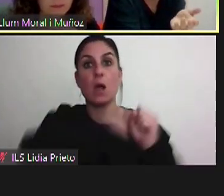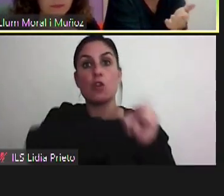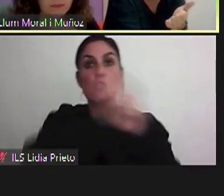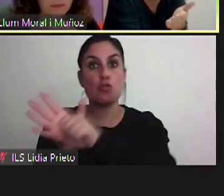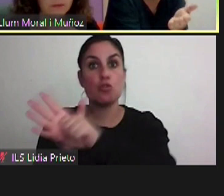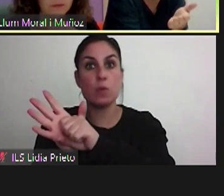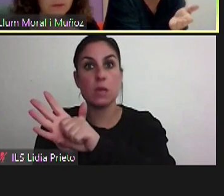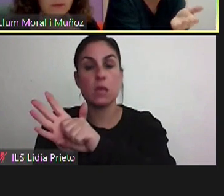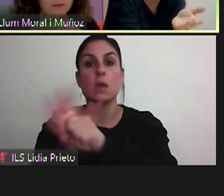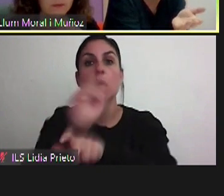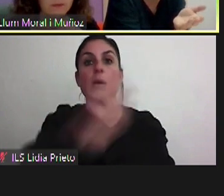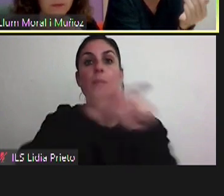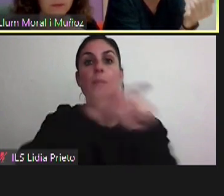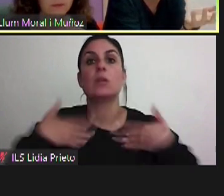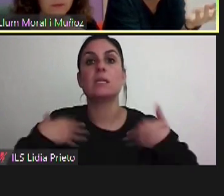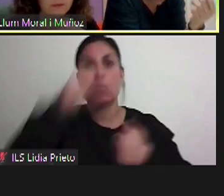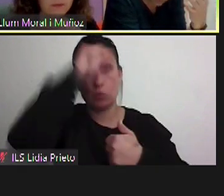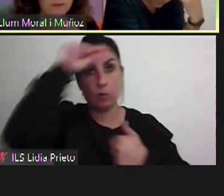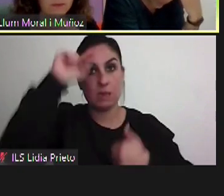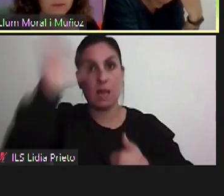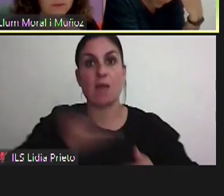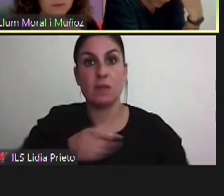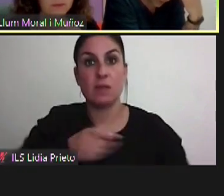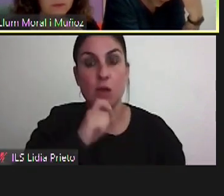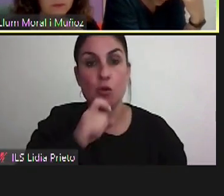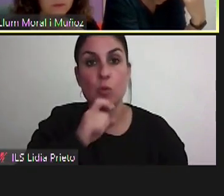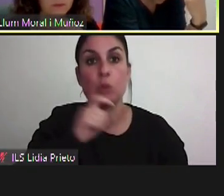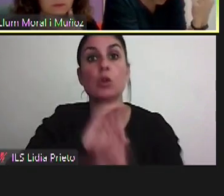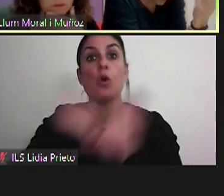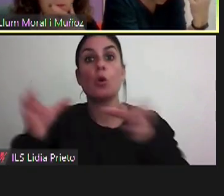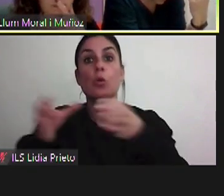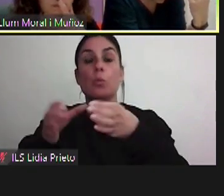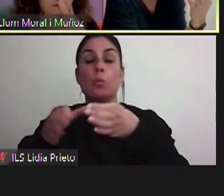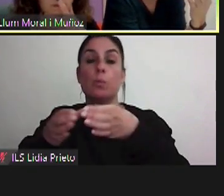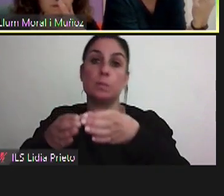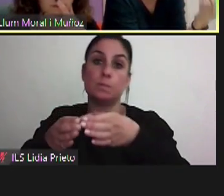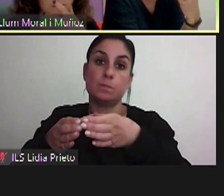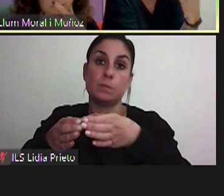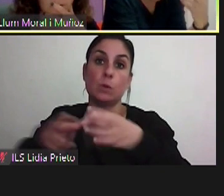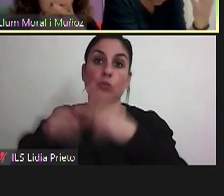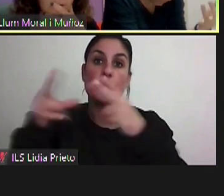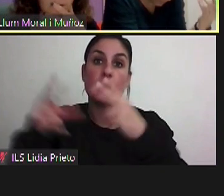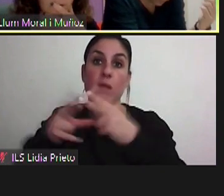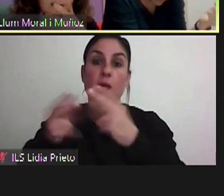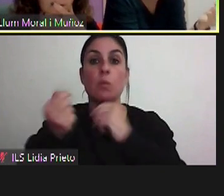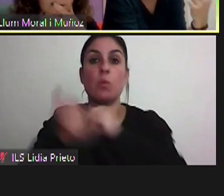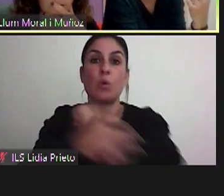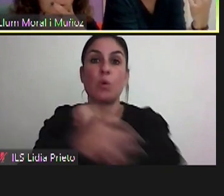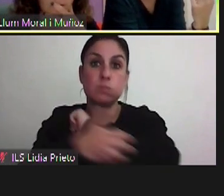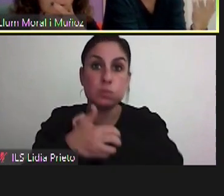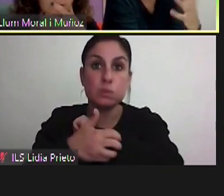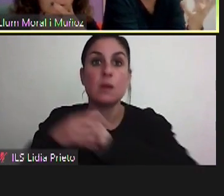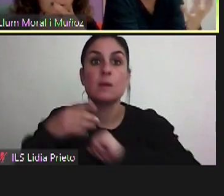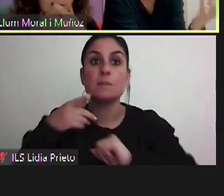como veis, las clases sociales desfavorecidas tenían una sensación de decaimiento, depresión,